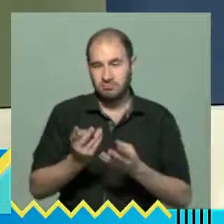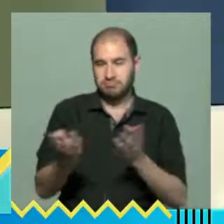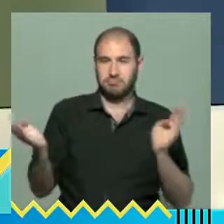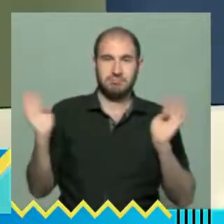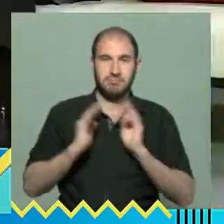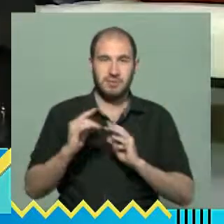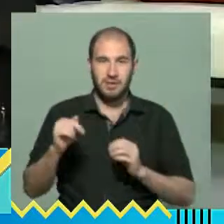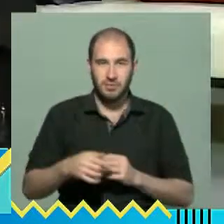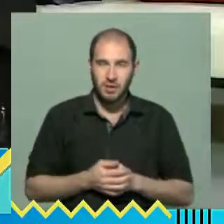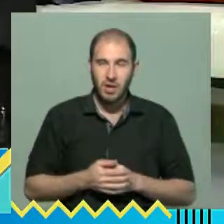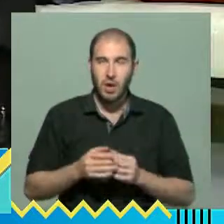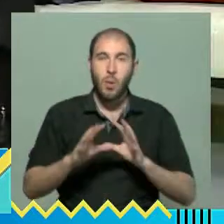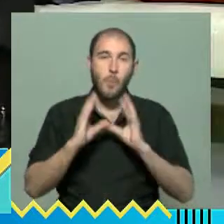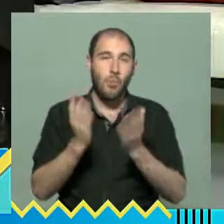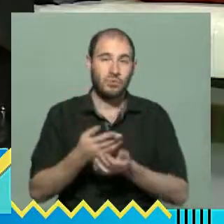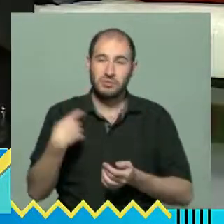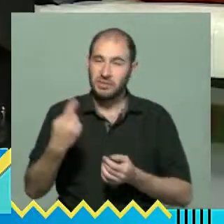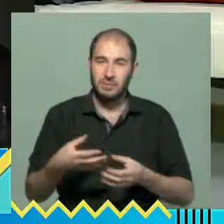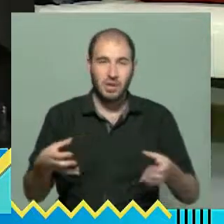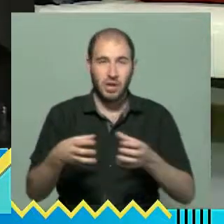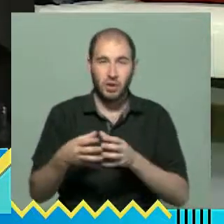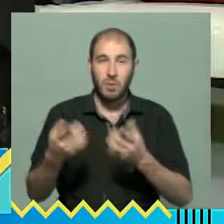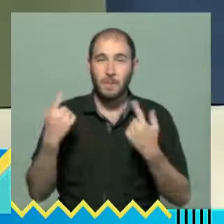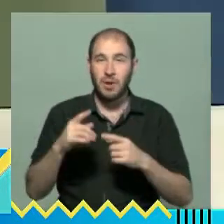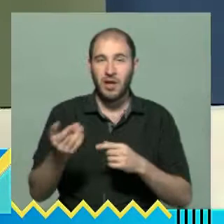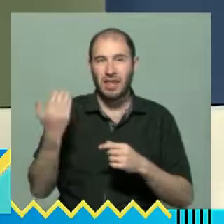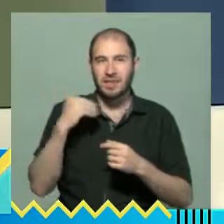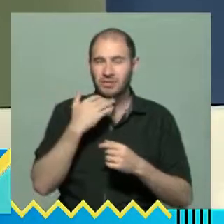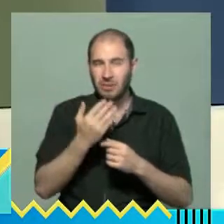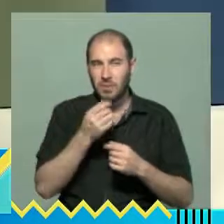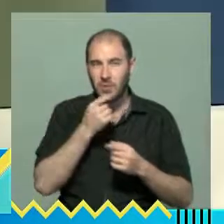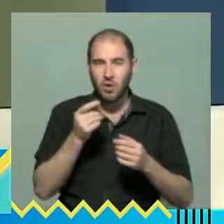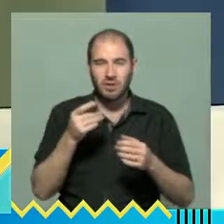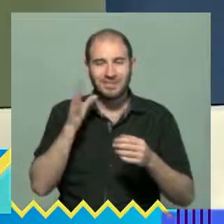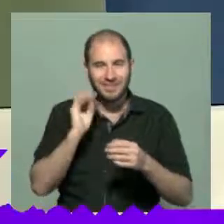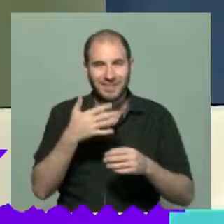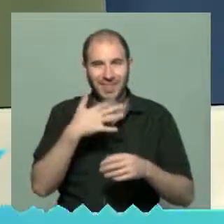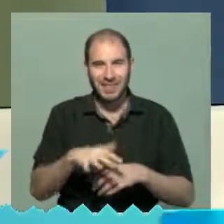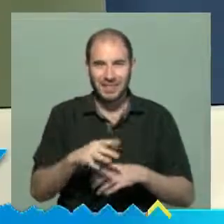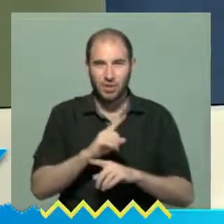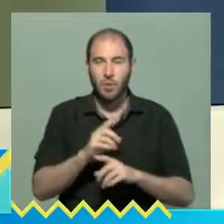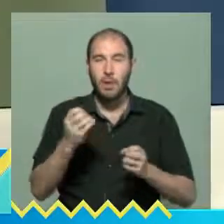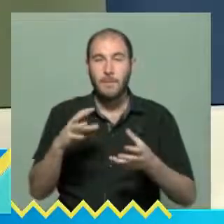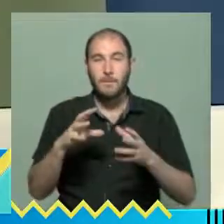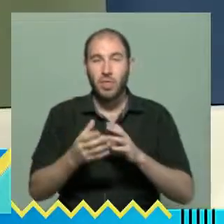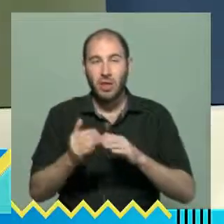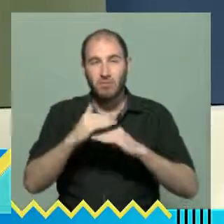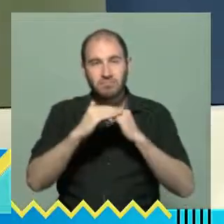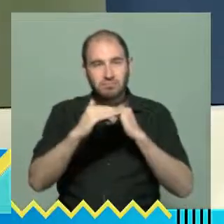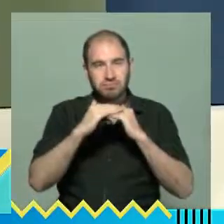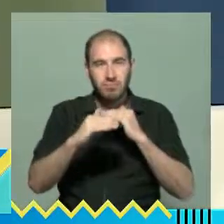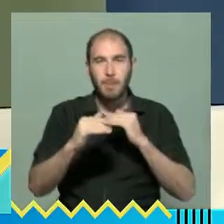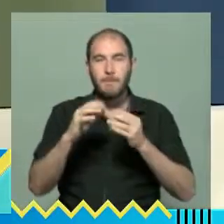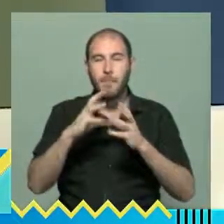este momento. El mundo siempre fue sistémico. El tema es que no teníamos que saber pensar sistémicamente para entenderlo, porque los modelos superficiales, los